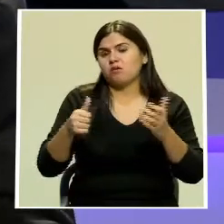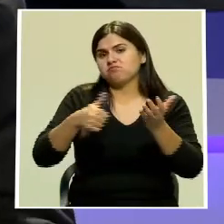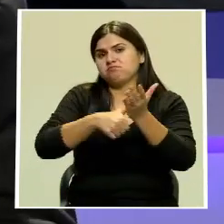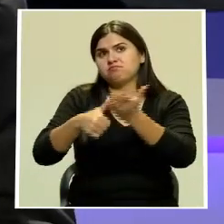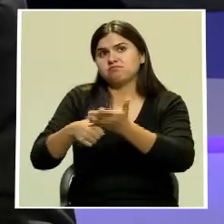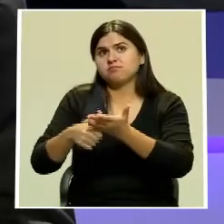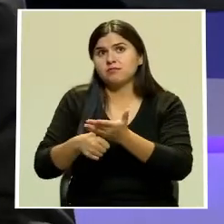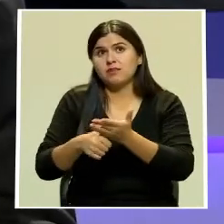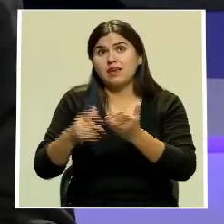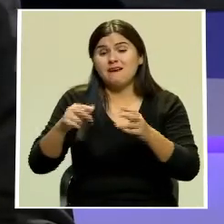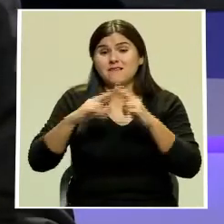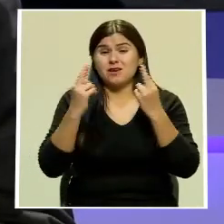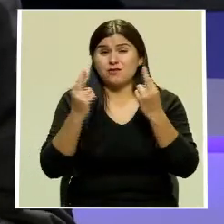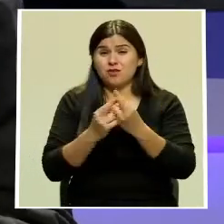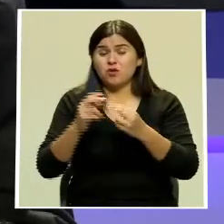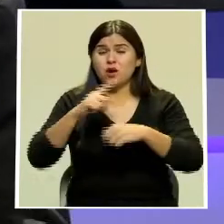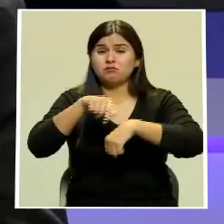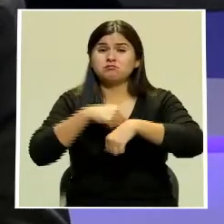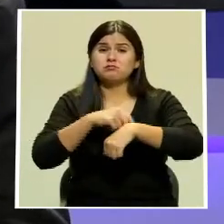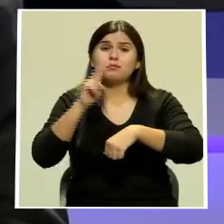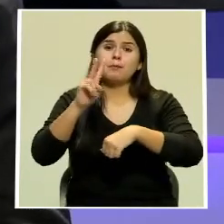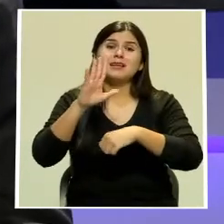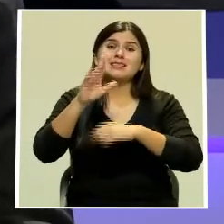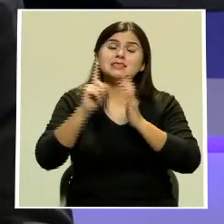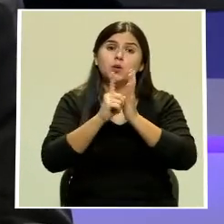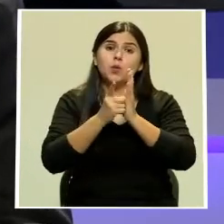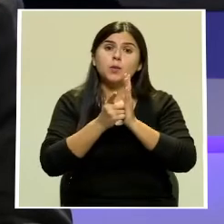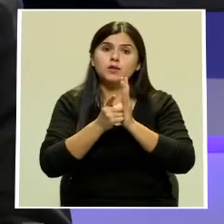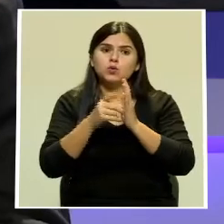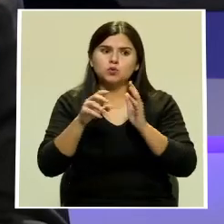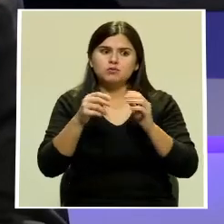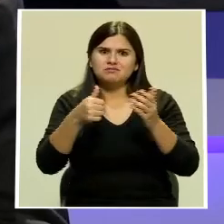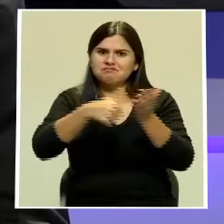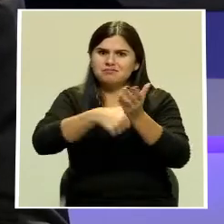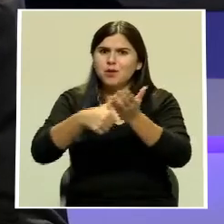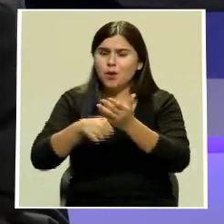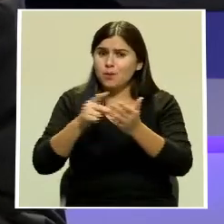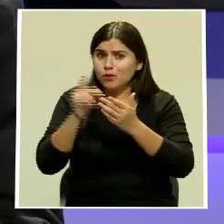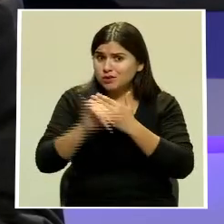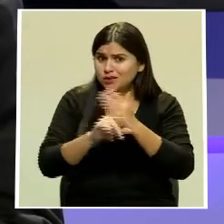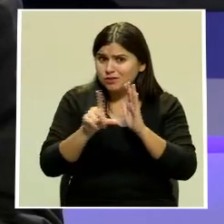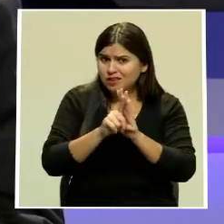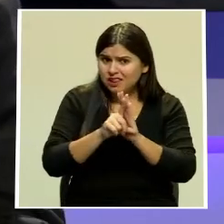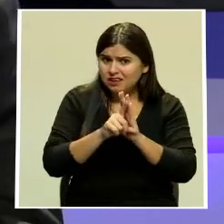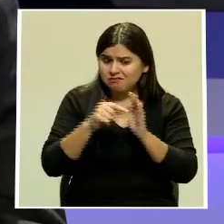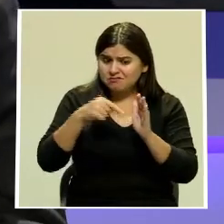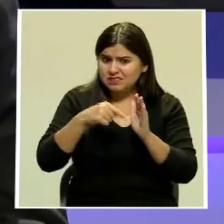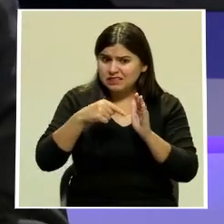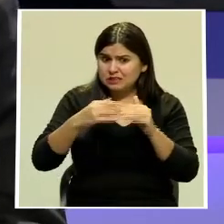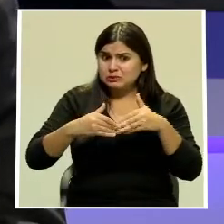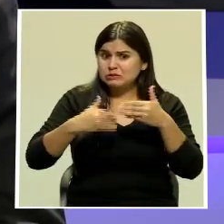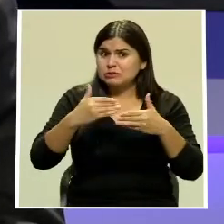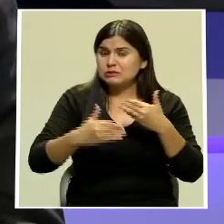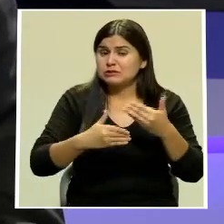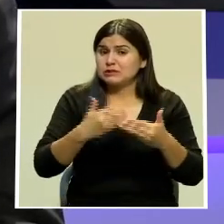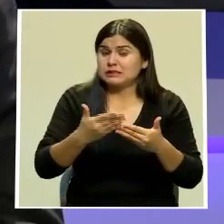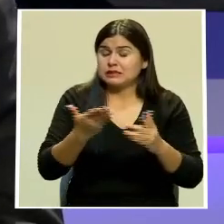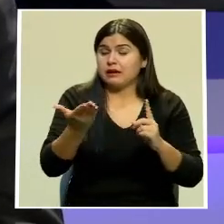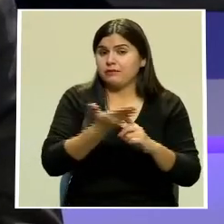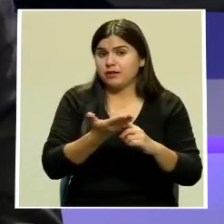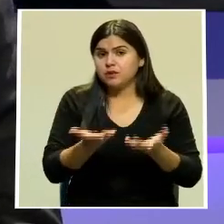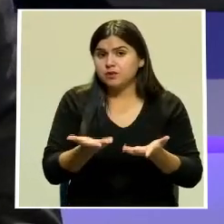sesiones donde duraban 25 minutos y se votaban proyectos de ley y eso pues de alguna forma fue pasando factura. Me